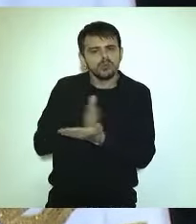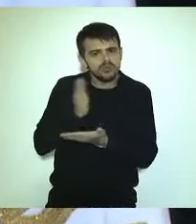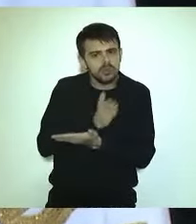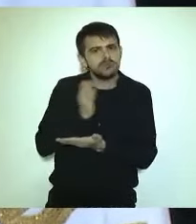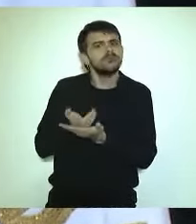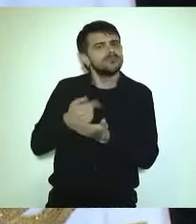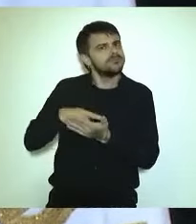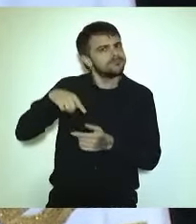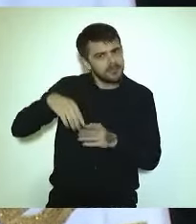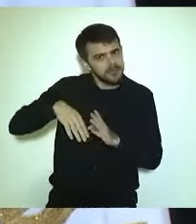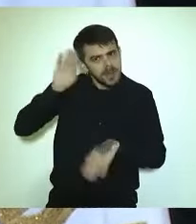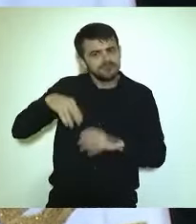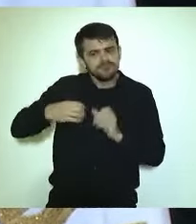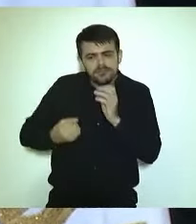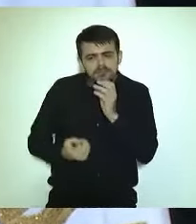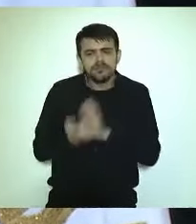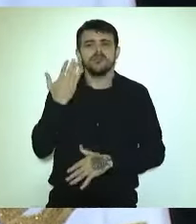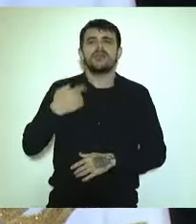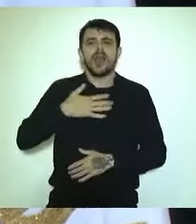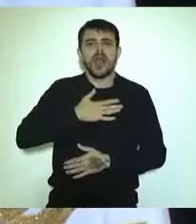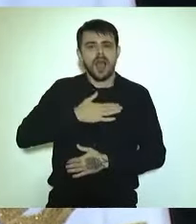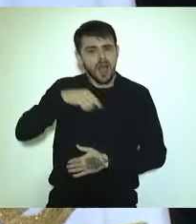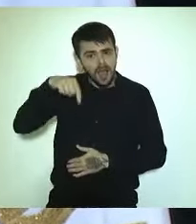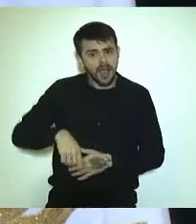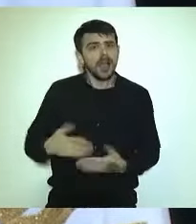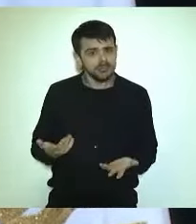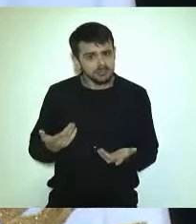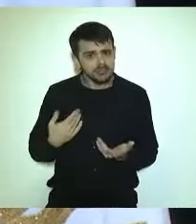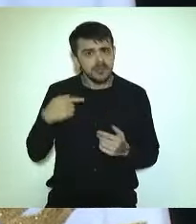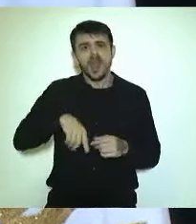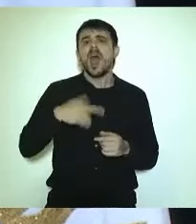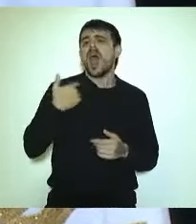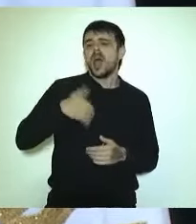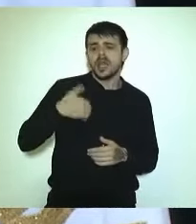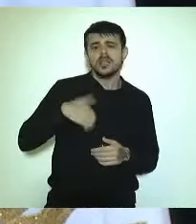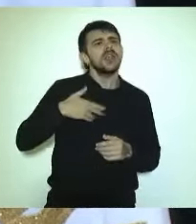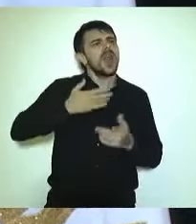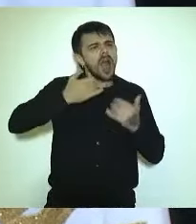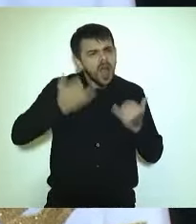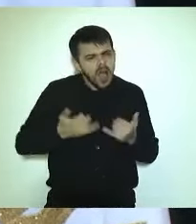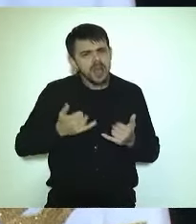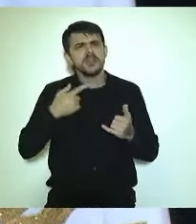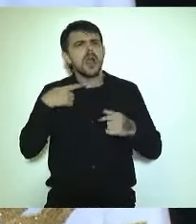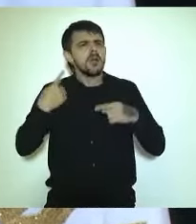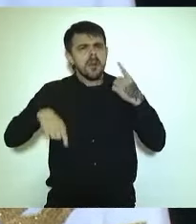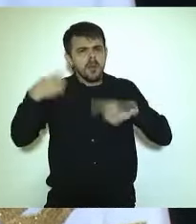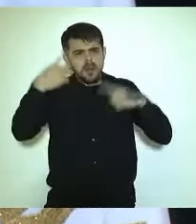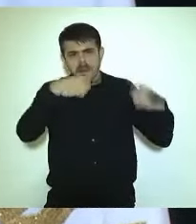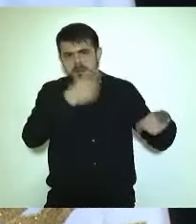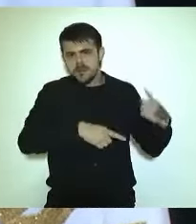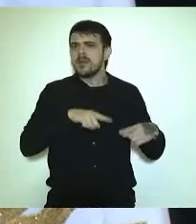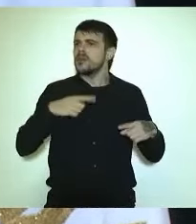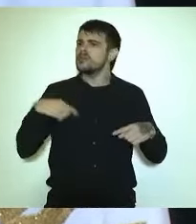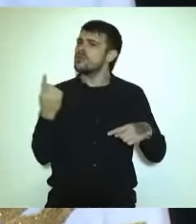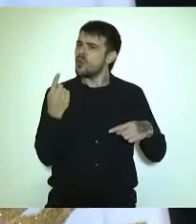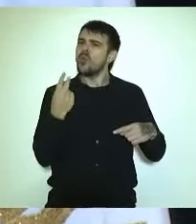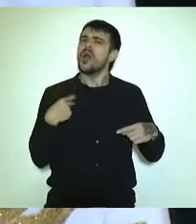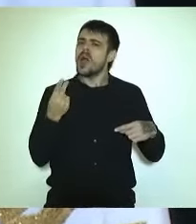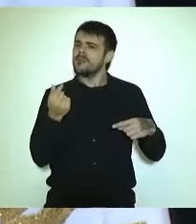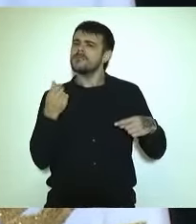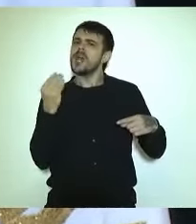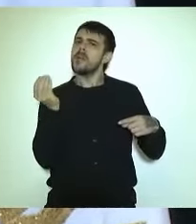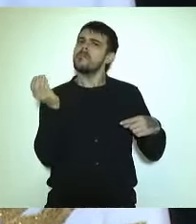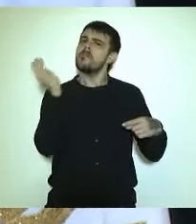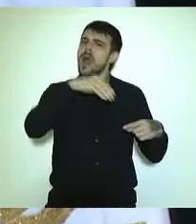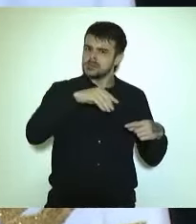Argentina que le genera el valor agregado a a la Argentina que más de una vez es la que le permite o por qué no